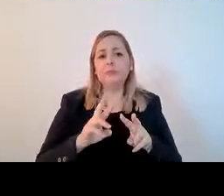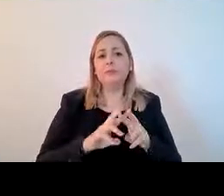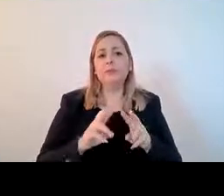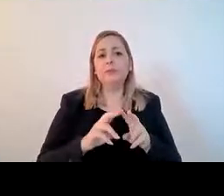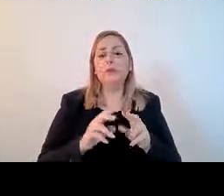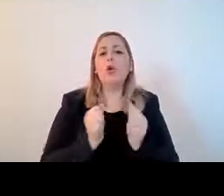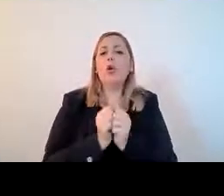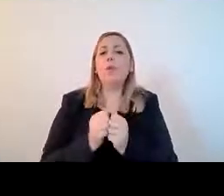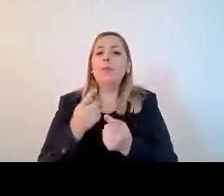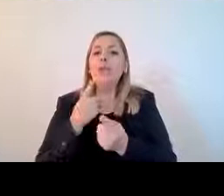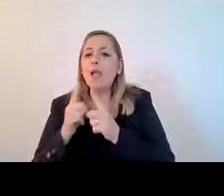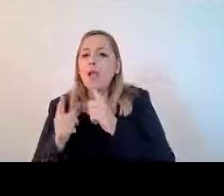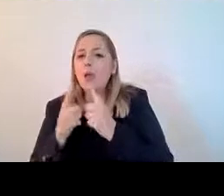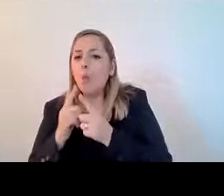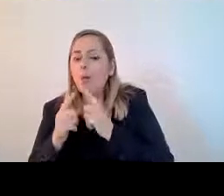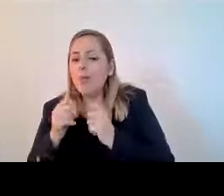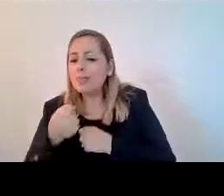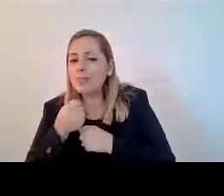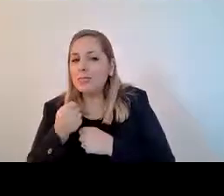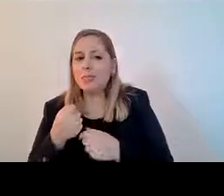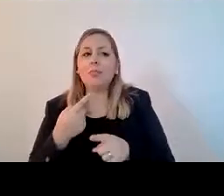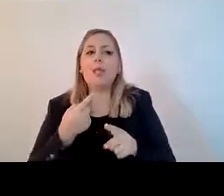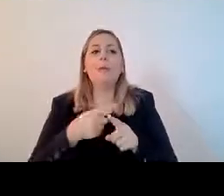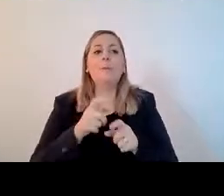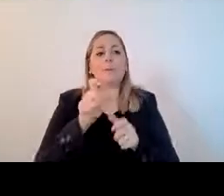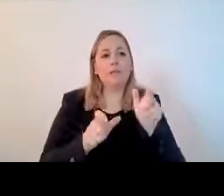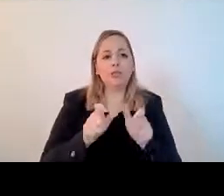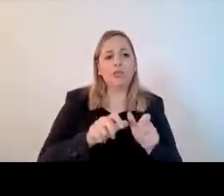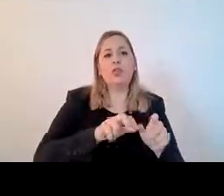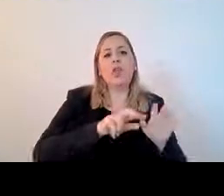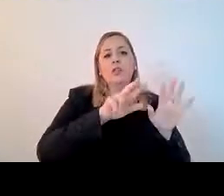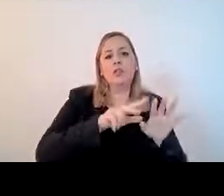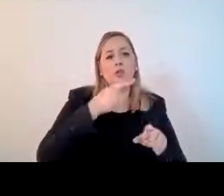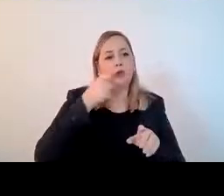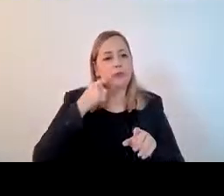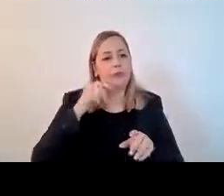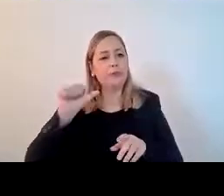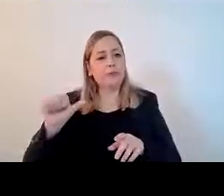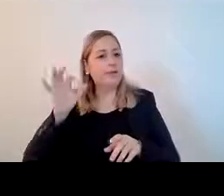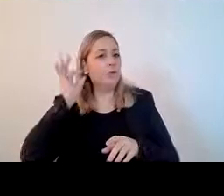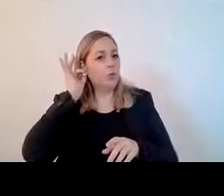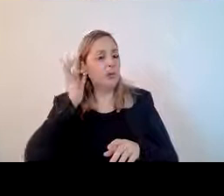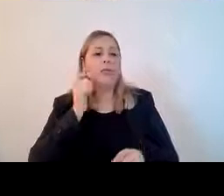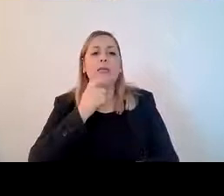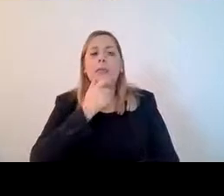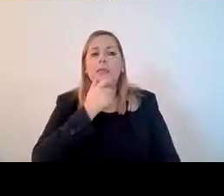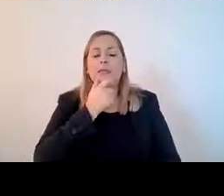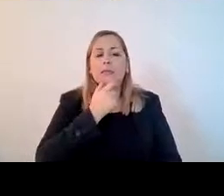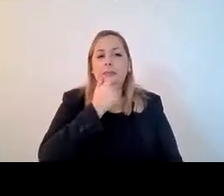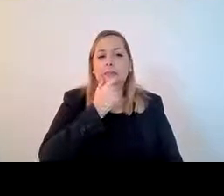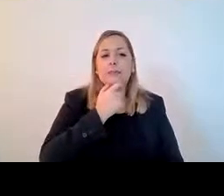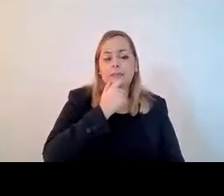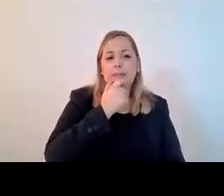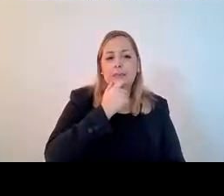encuestas transversales a personas entre 18 hombres y 6 mujeres con TDAH en Inglaterra. Se les pasó cuestionarios